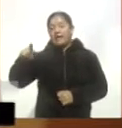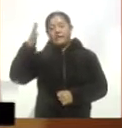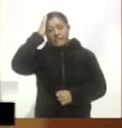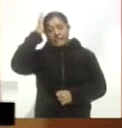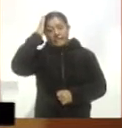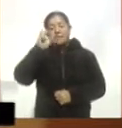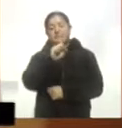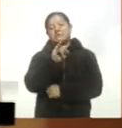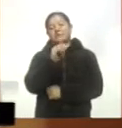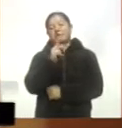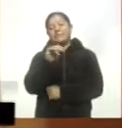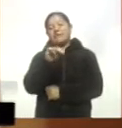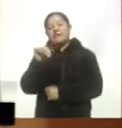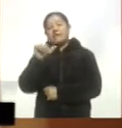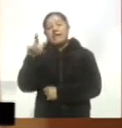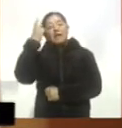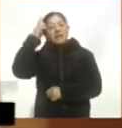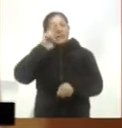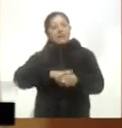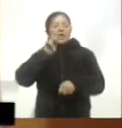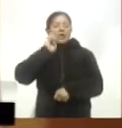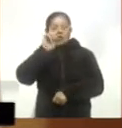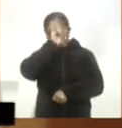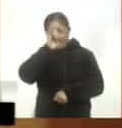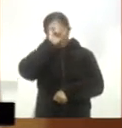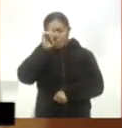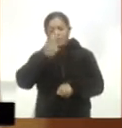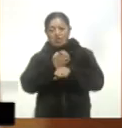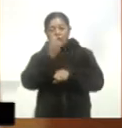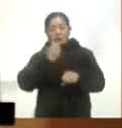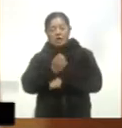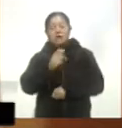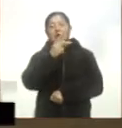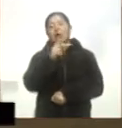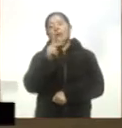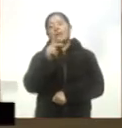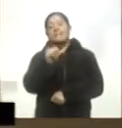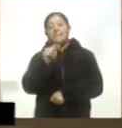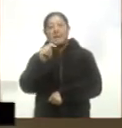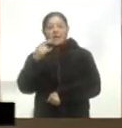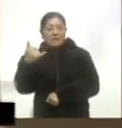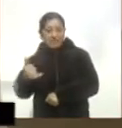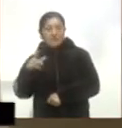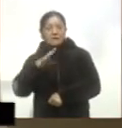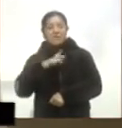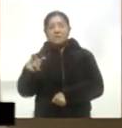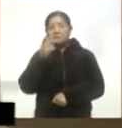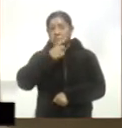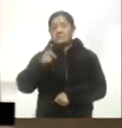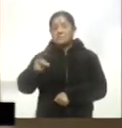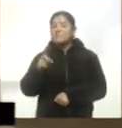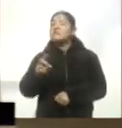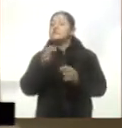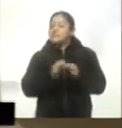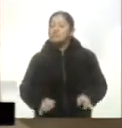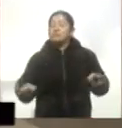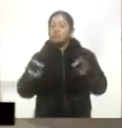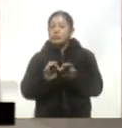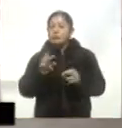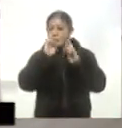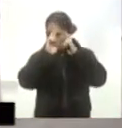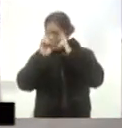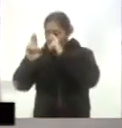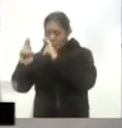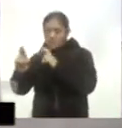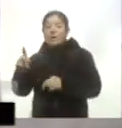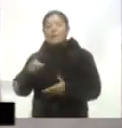CIPINA Tlaxcala y directora del Consejo Estatal de Población, Patricia López Aldave, subrayó la importancia de respetar los derechos de este sector